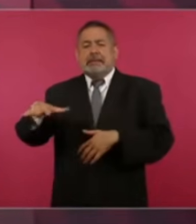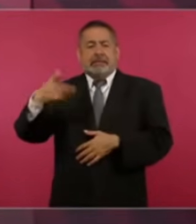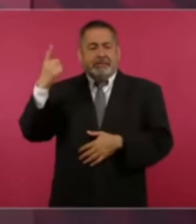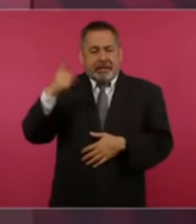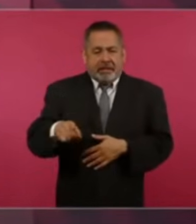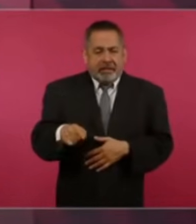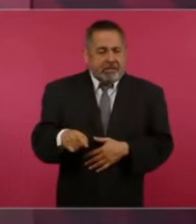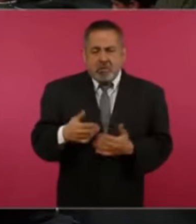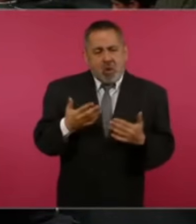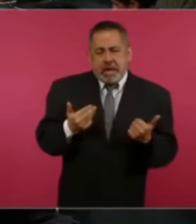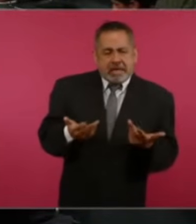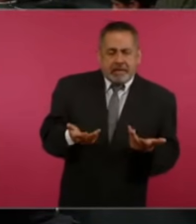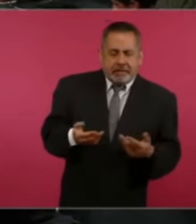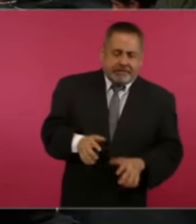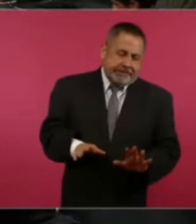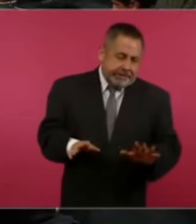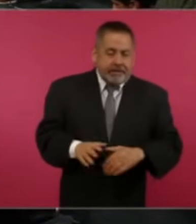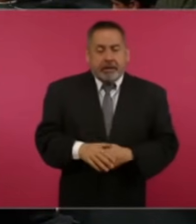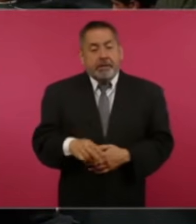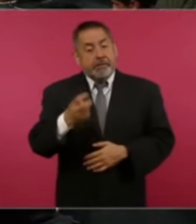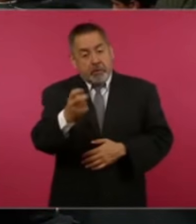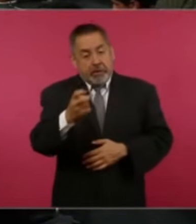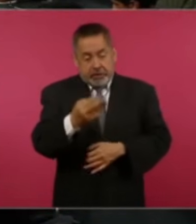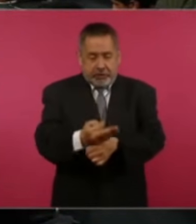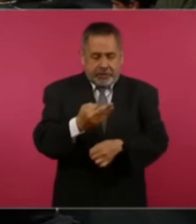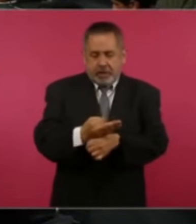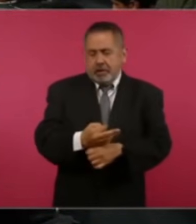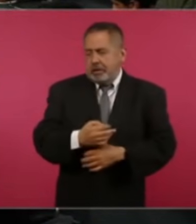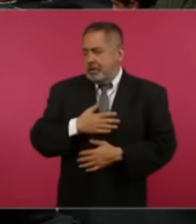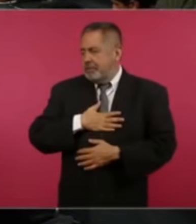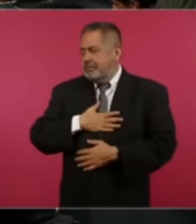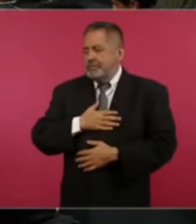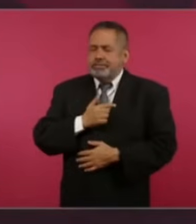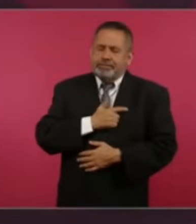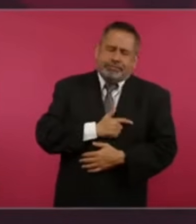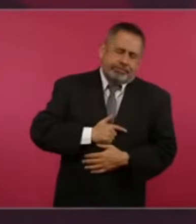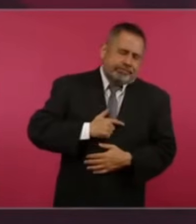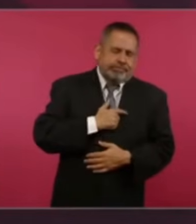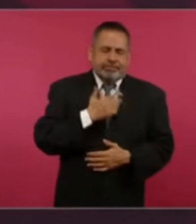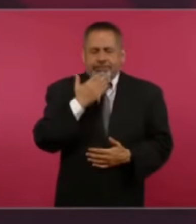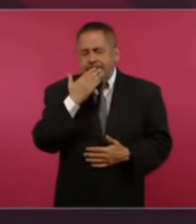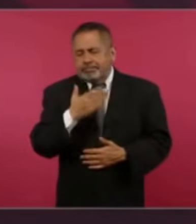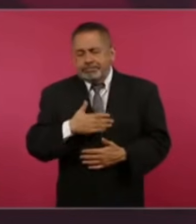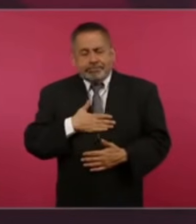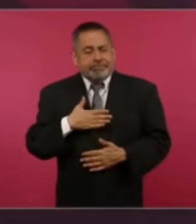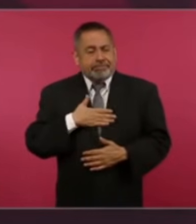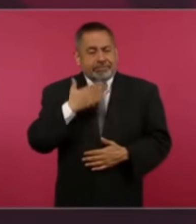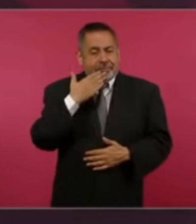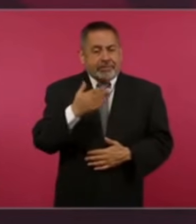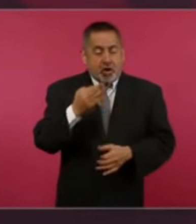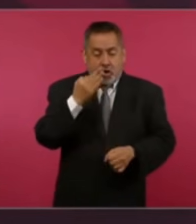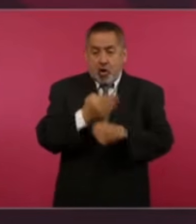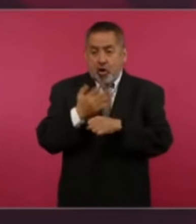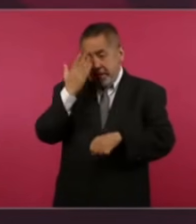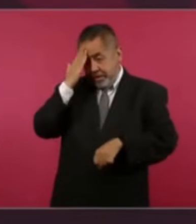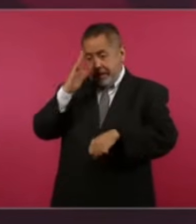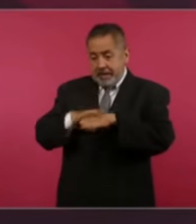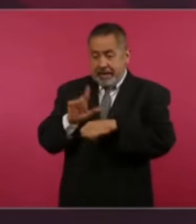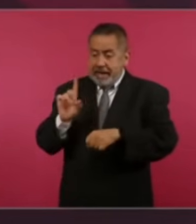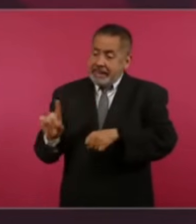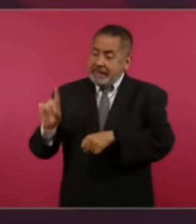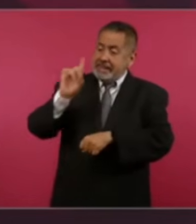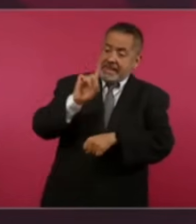Por eso, pues nos da mucho gusto que hoy estemos conmemorando el Día del